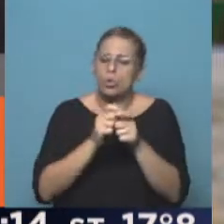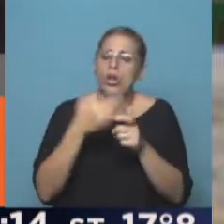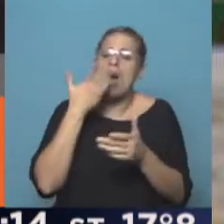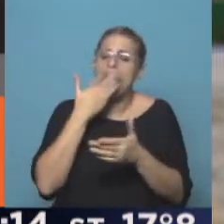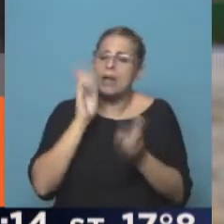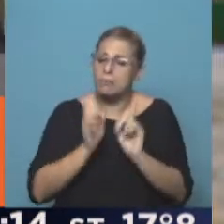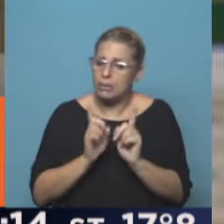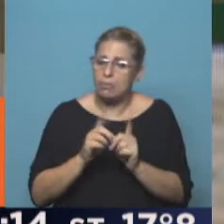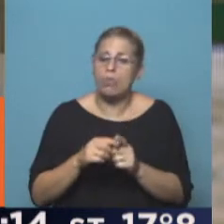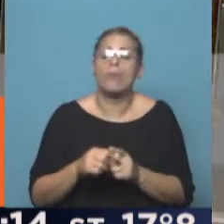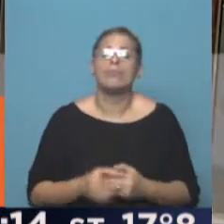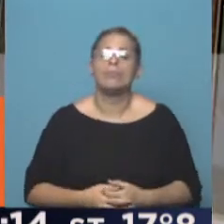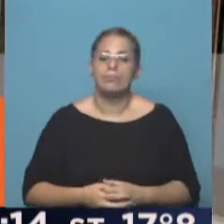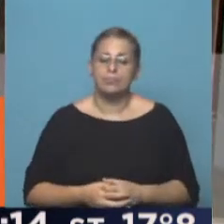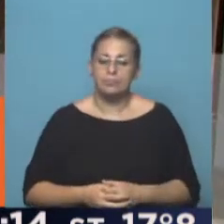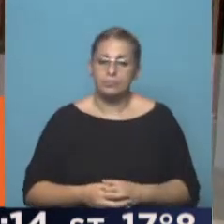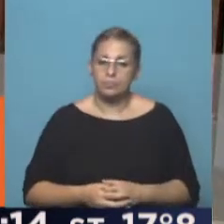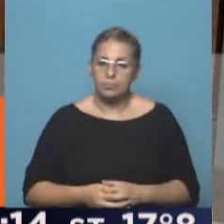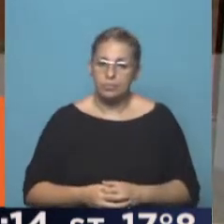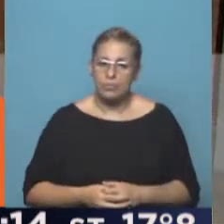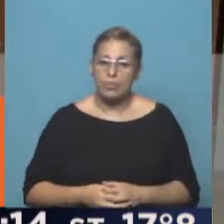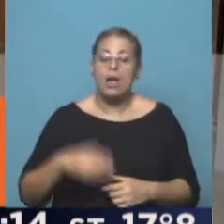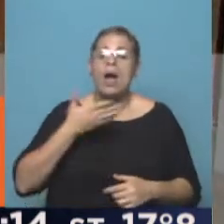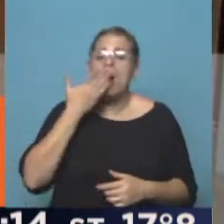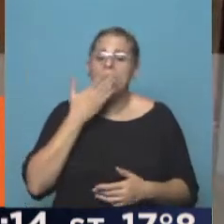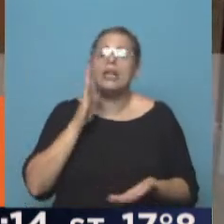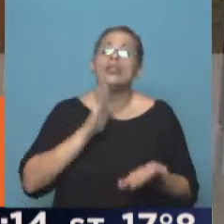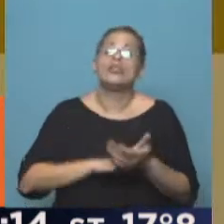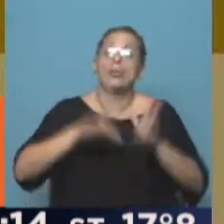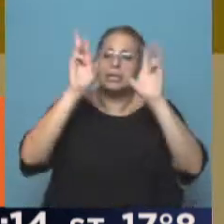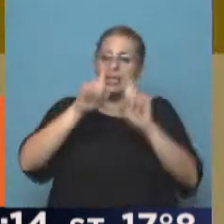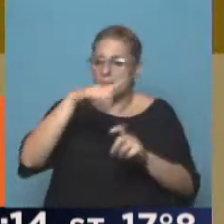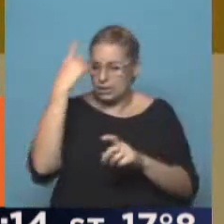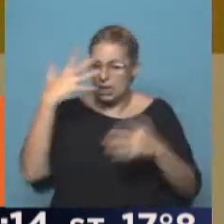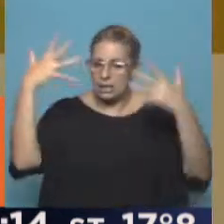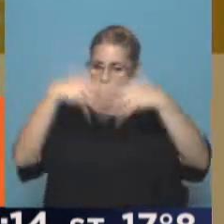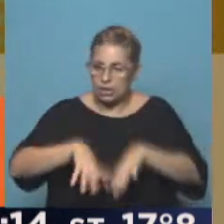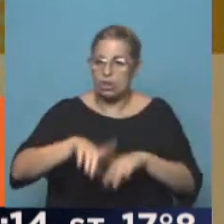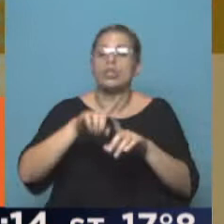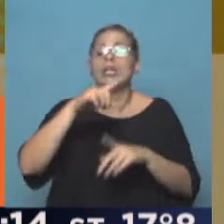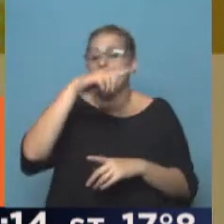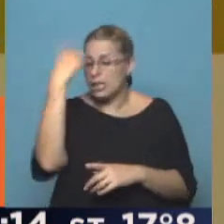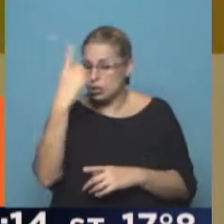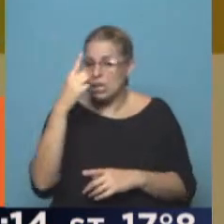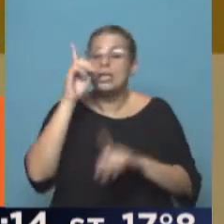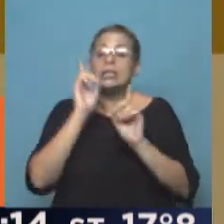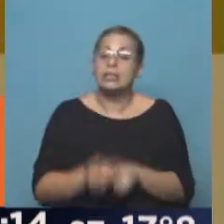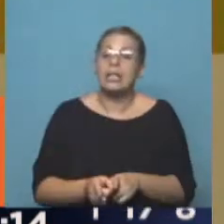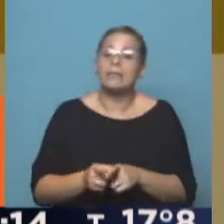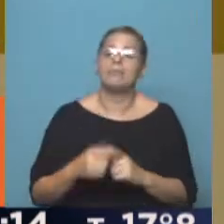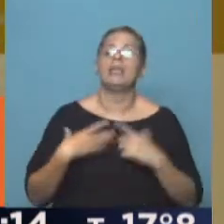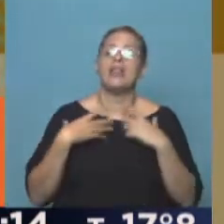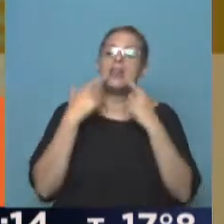cívica radical la conducción del pero ahí se va a hablar de los temas nacionales de la integración nacional de procurar fortalecer